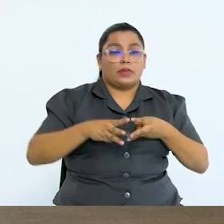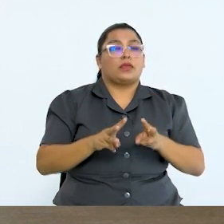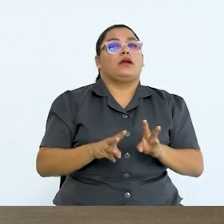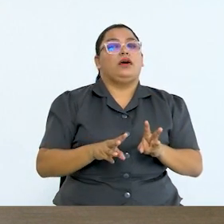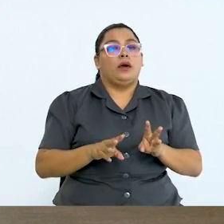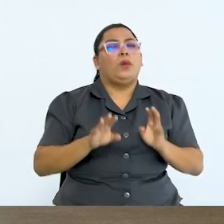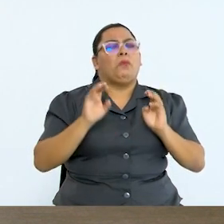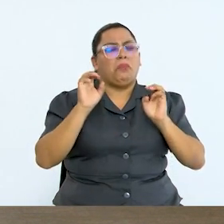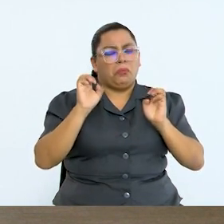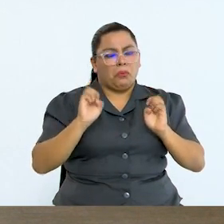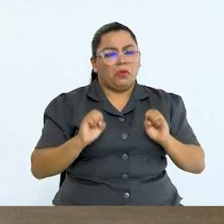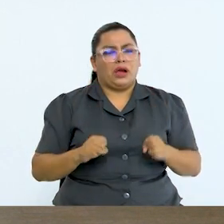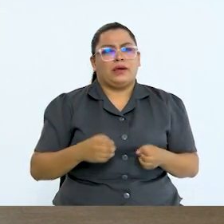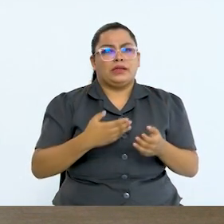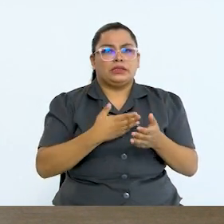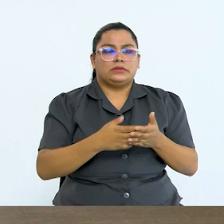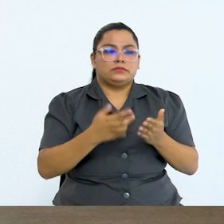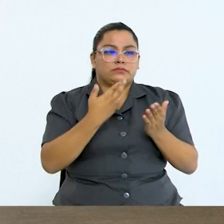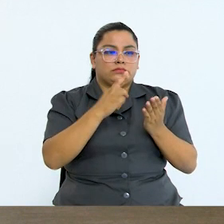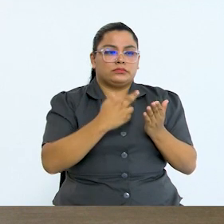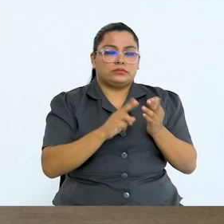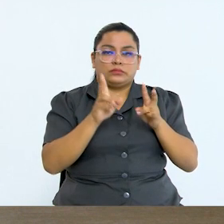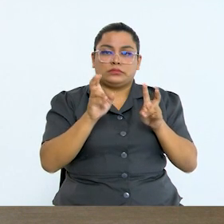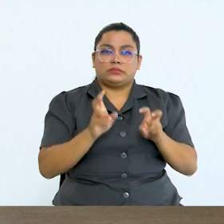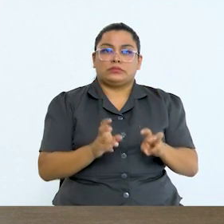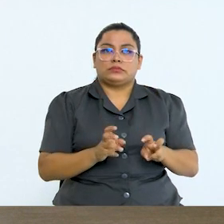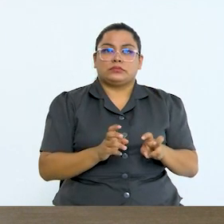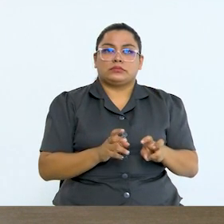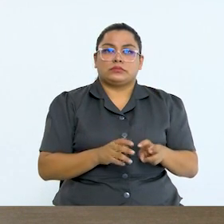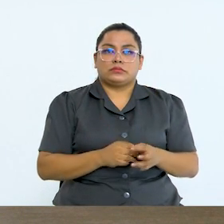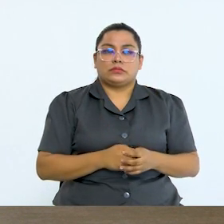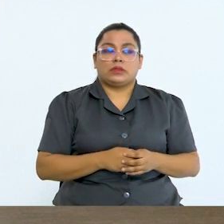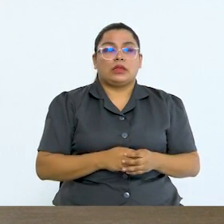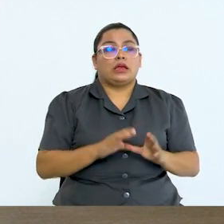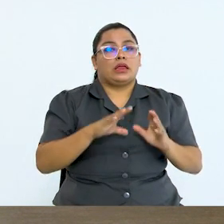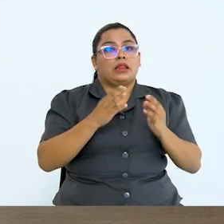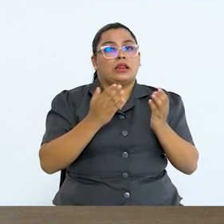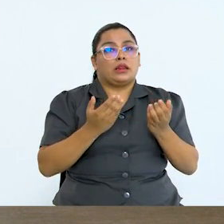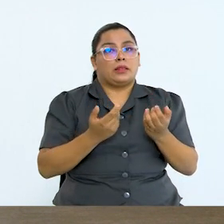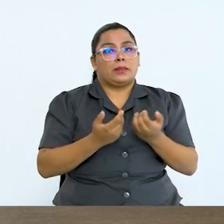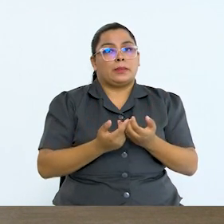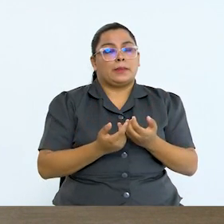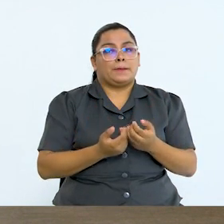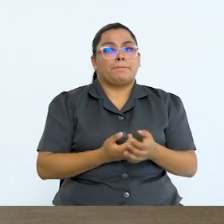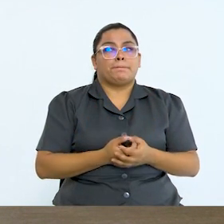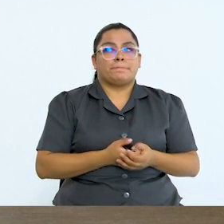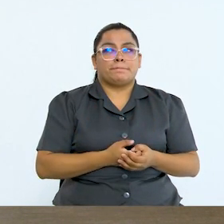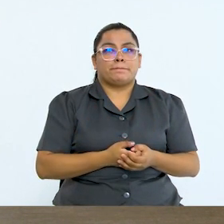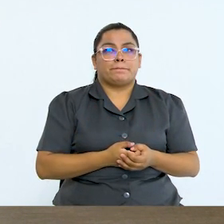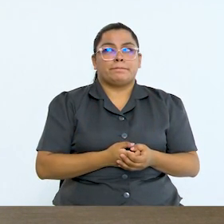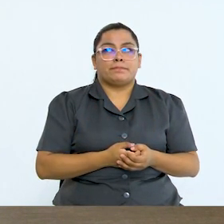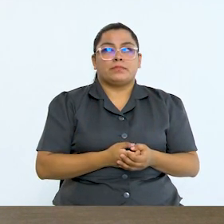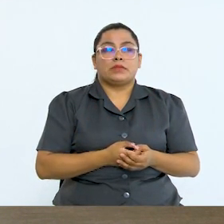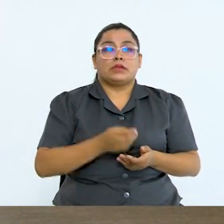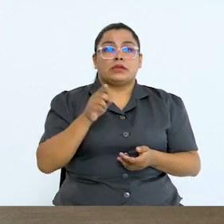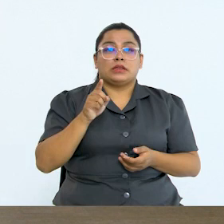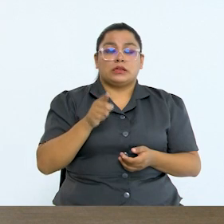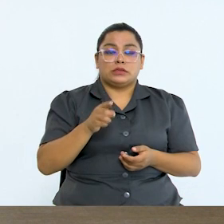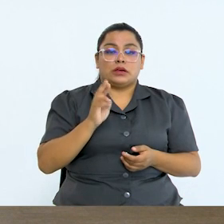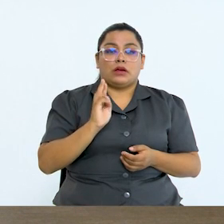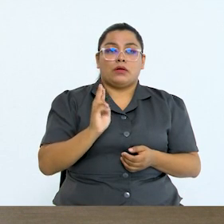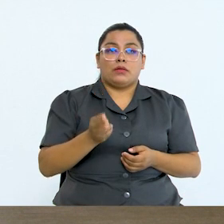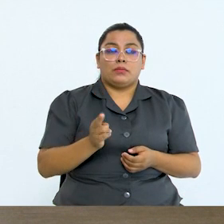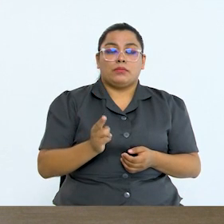revisando los contenidos y las lecciones que conforman esta unidad. y así identificar la dosificación de los